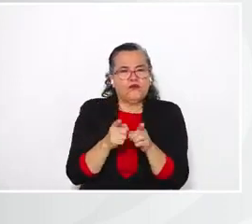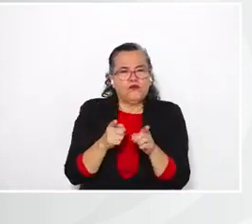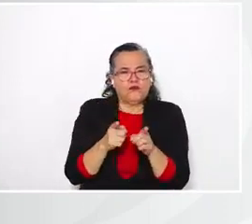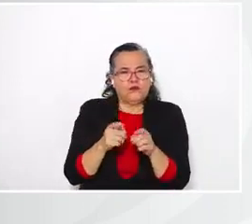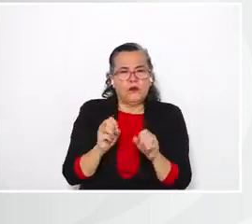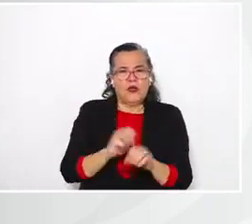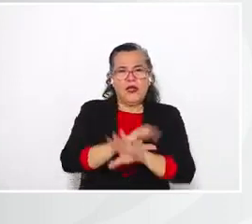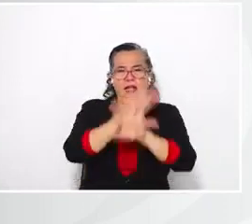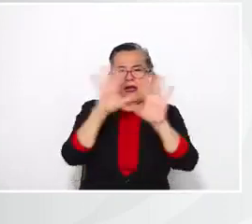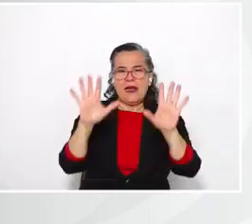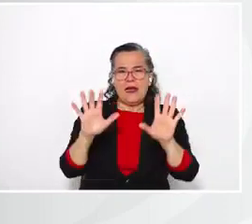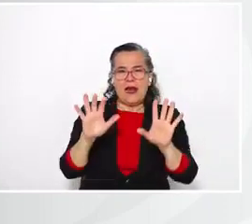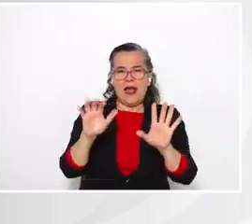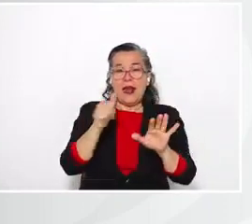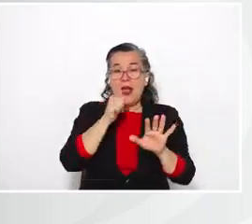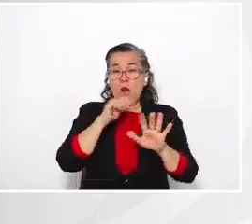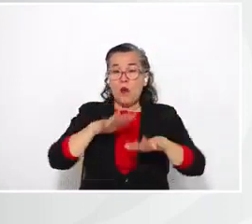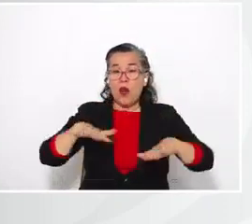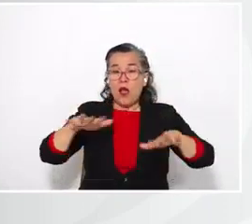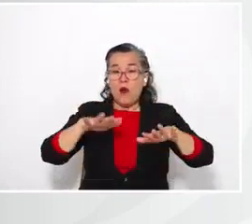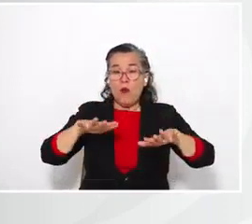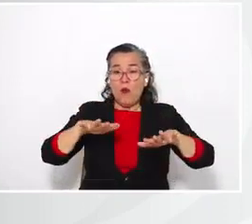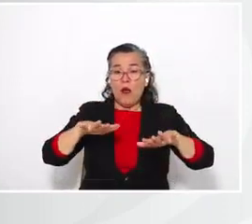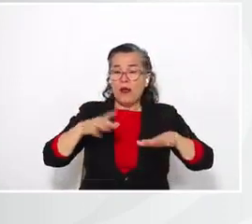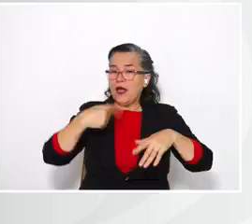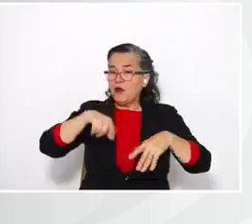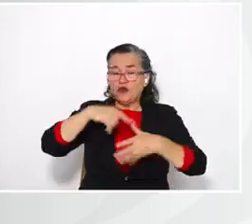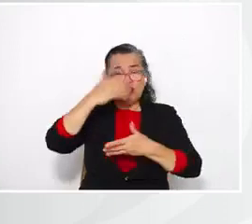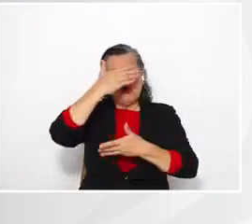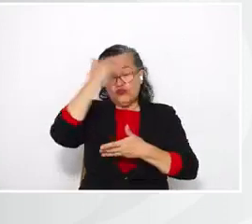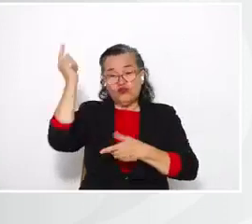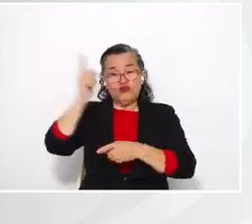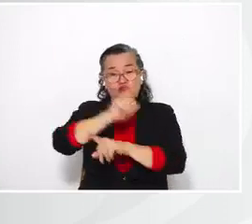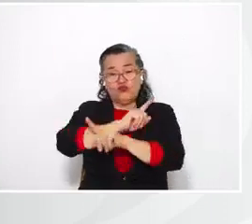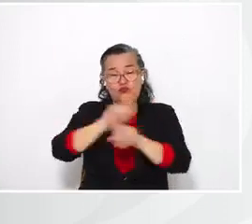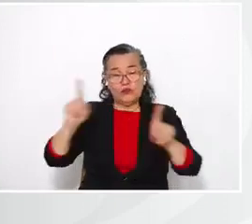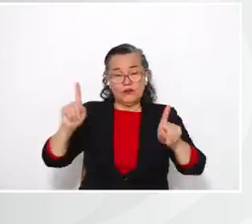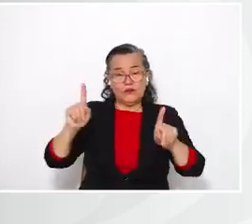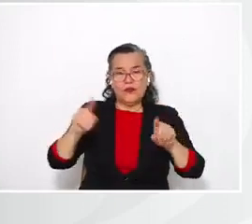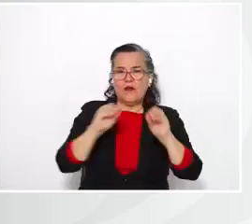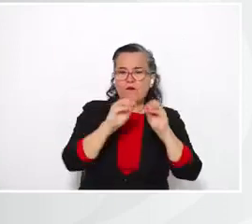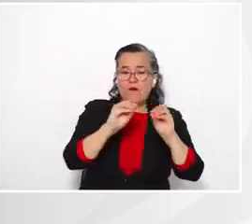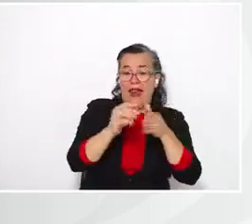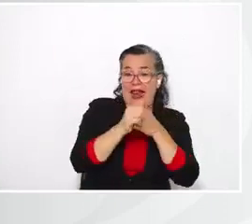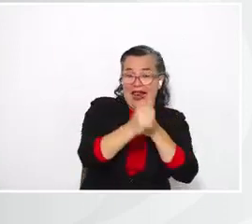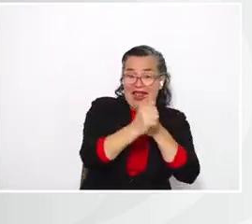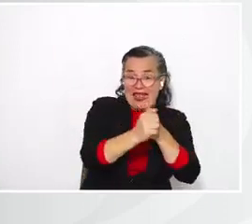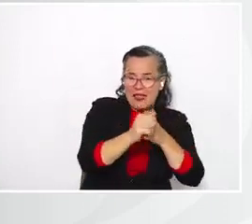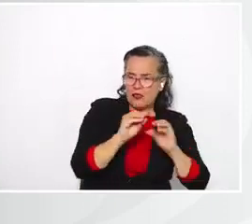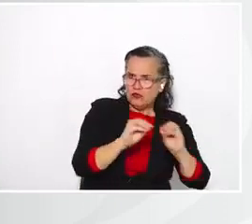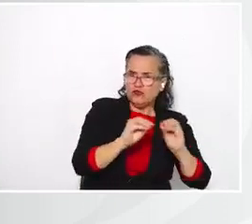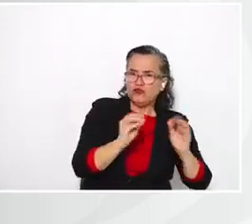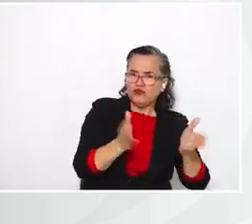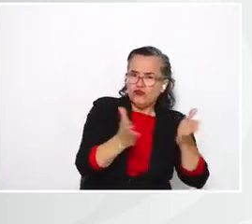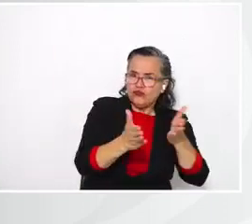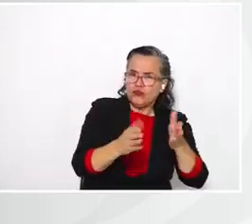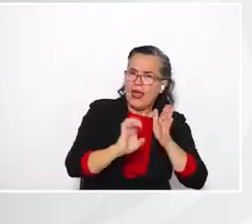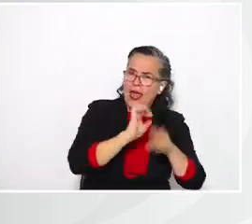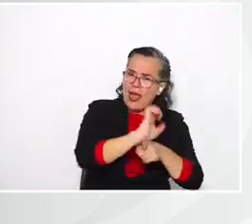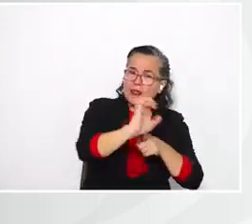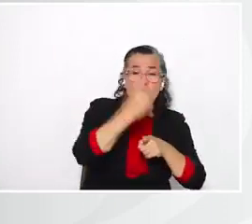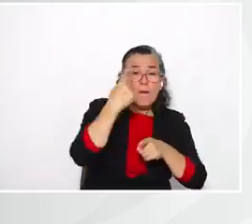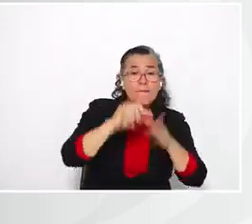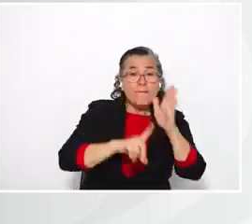clara, con palabras claves que a ninguno de nosotros se nos olvidara. Es formar líderes éticos para el